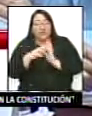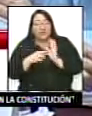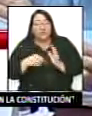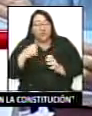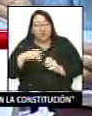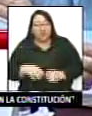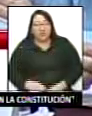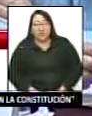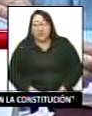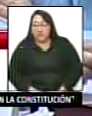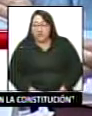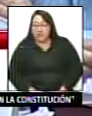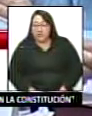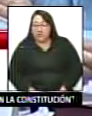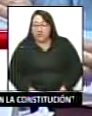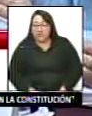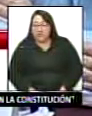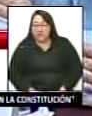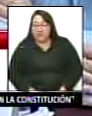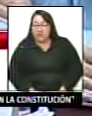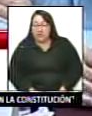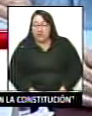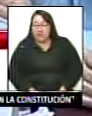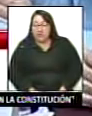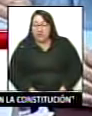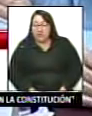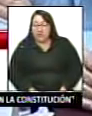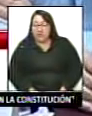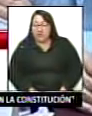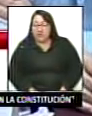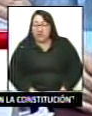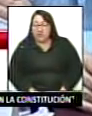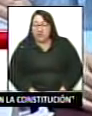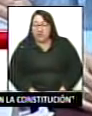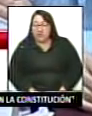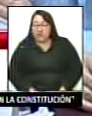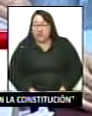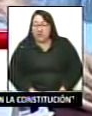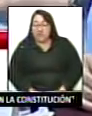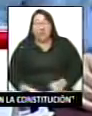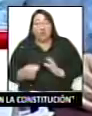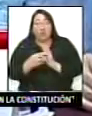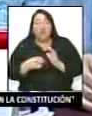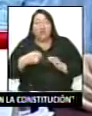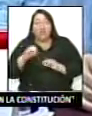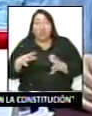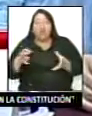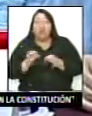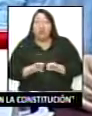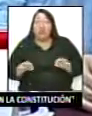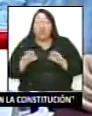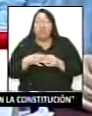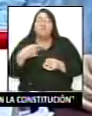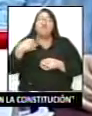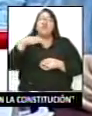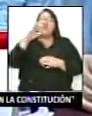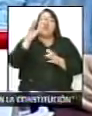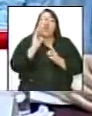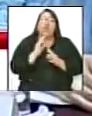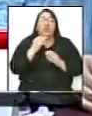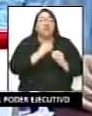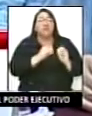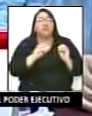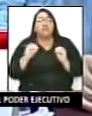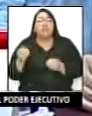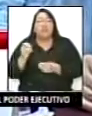sociales, no sé si está aquí presente, pero los programas sociales tienen un rol fundamental en este proceso, ¿no? Millones y millones de soles